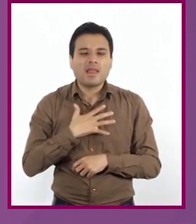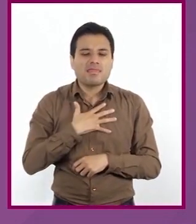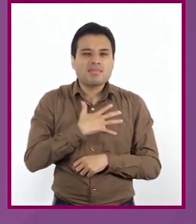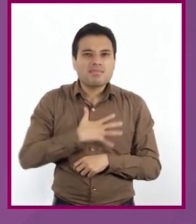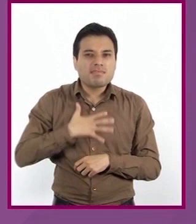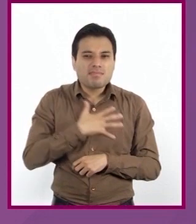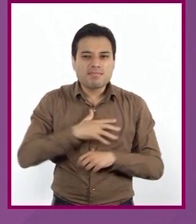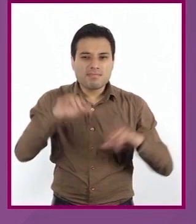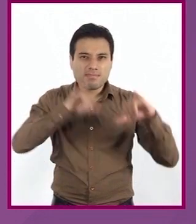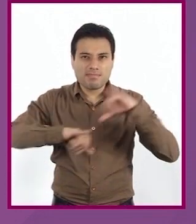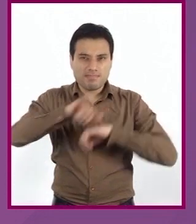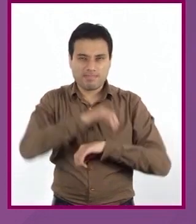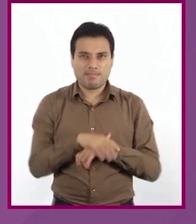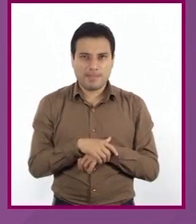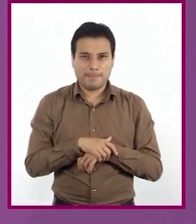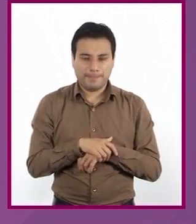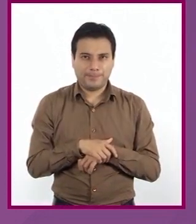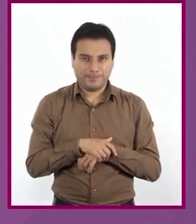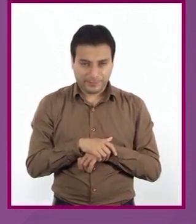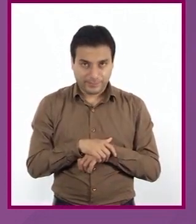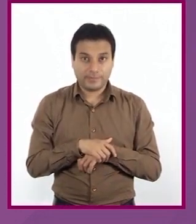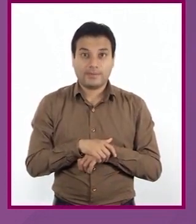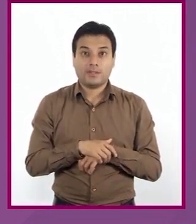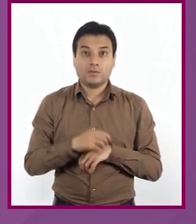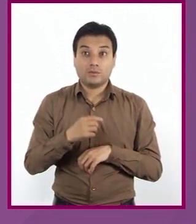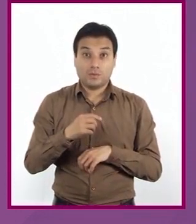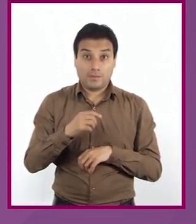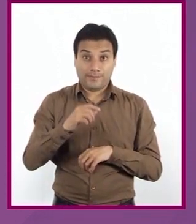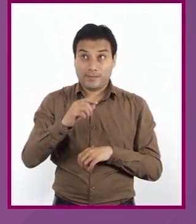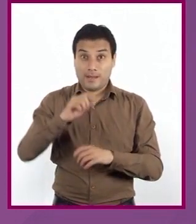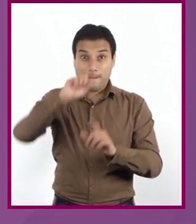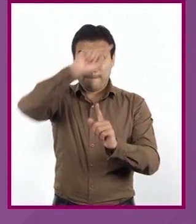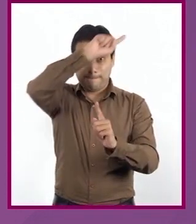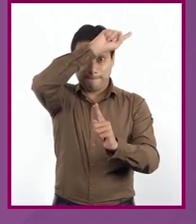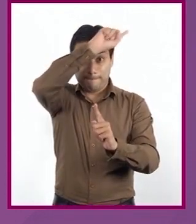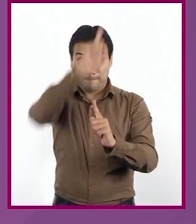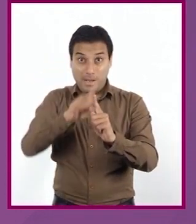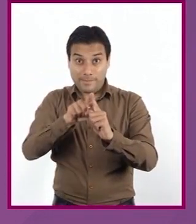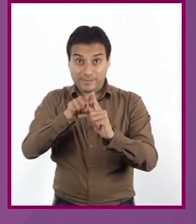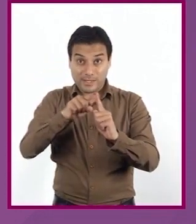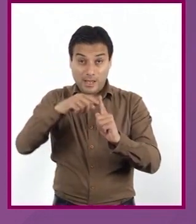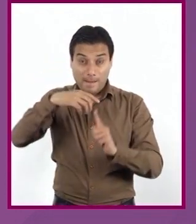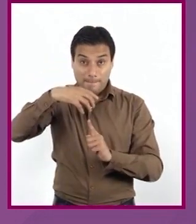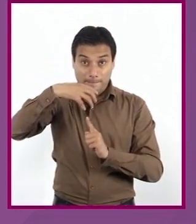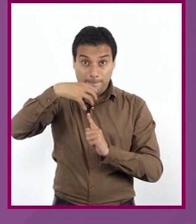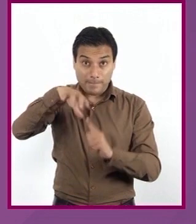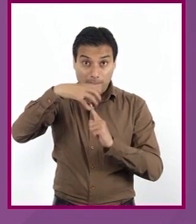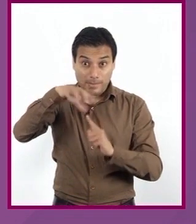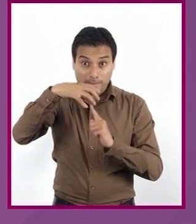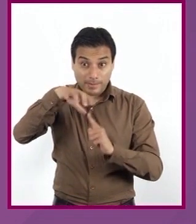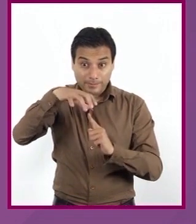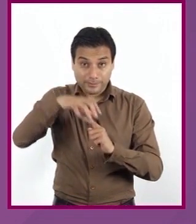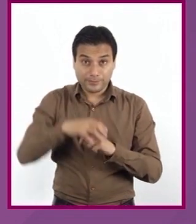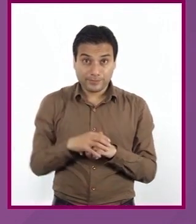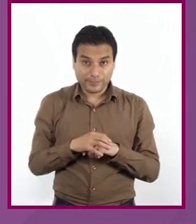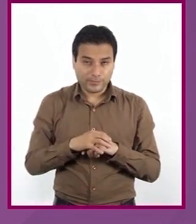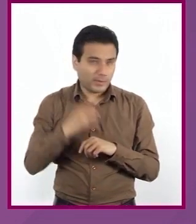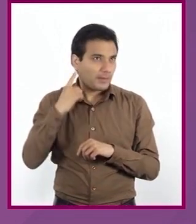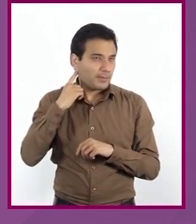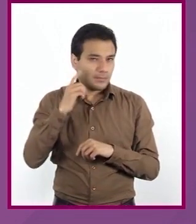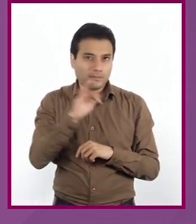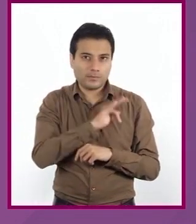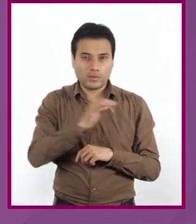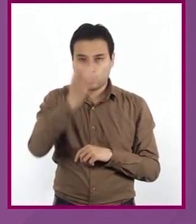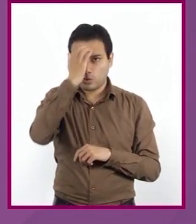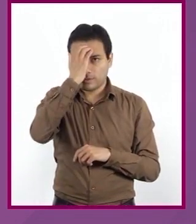2 campanas para avisar cuando se electrificaba la barra, un artilugio obvio para todo electricista.